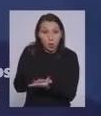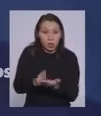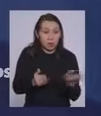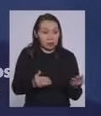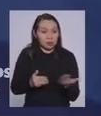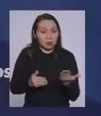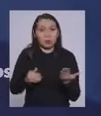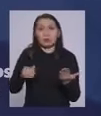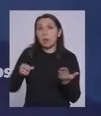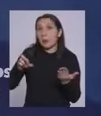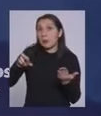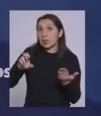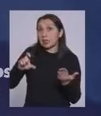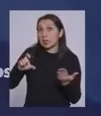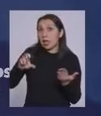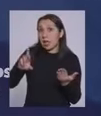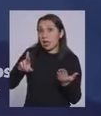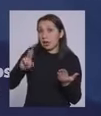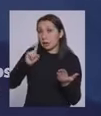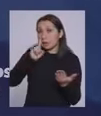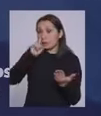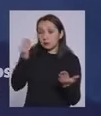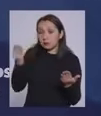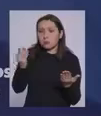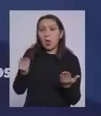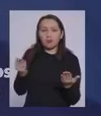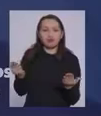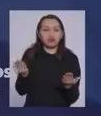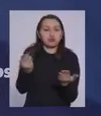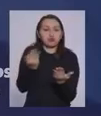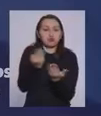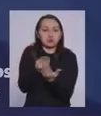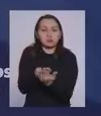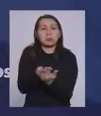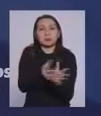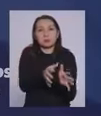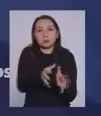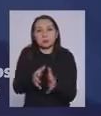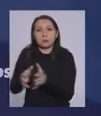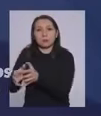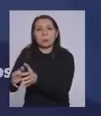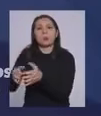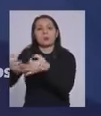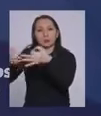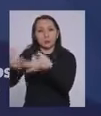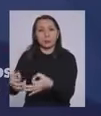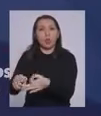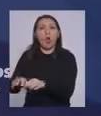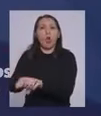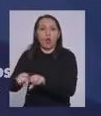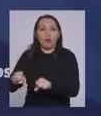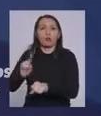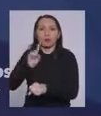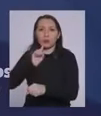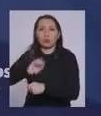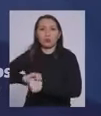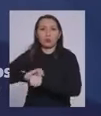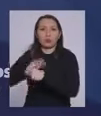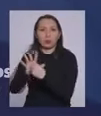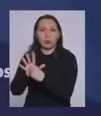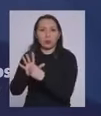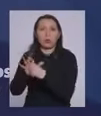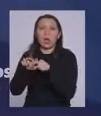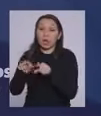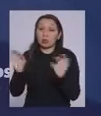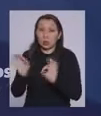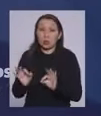más la PCR positiva, pasas a configurar el grupo de casos confirmados. Esa es la explicación